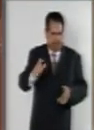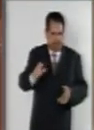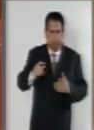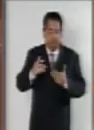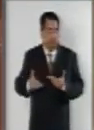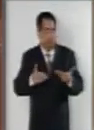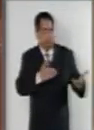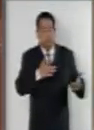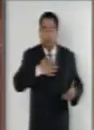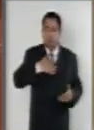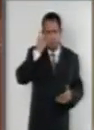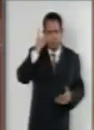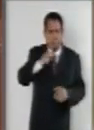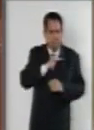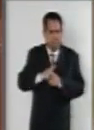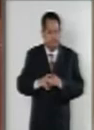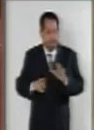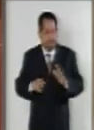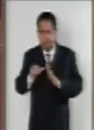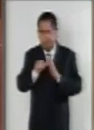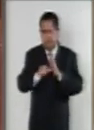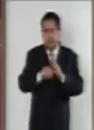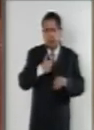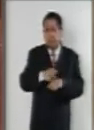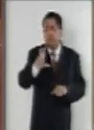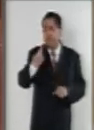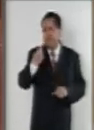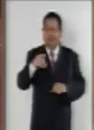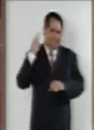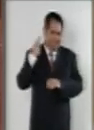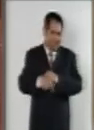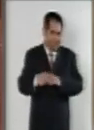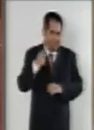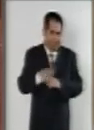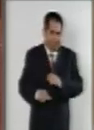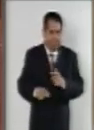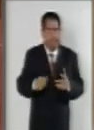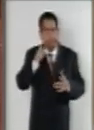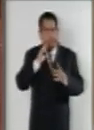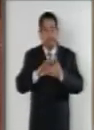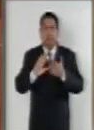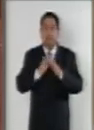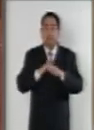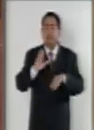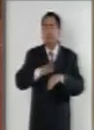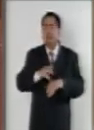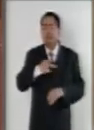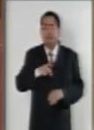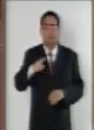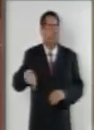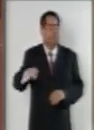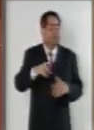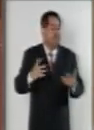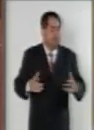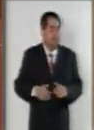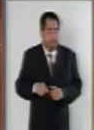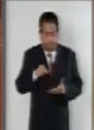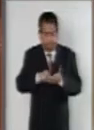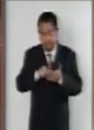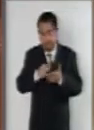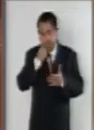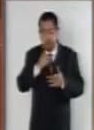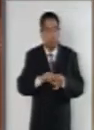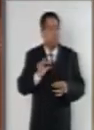le han costado al país. El artículo 30 es muy peligroso para las comunidades pobres, obviamente. Se establece